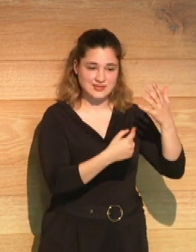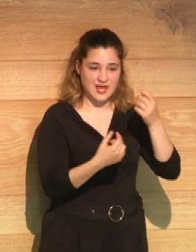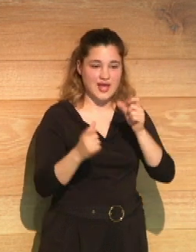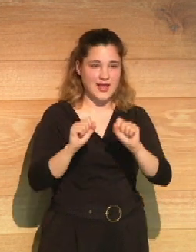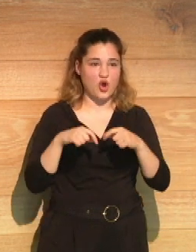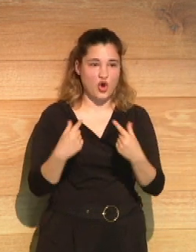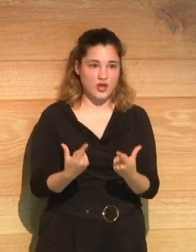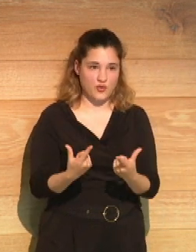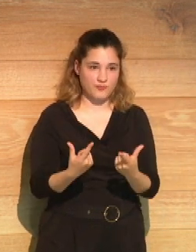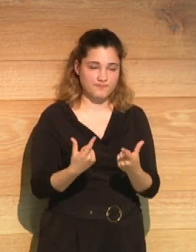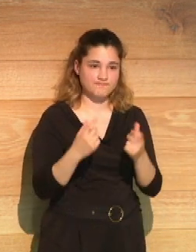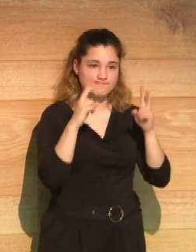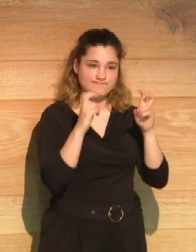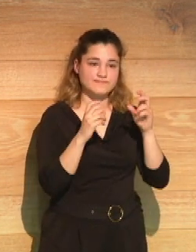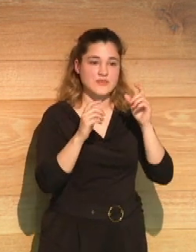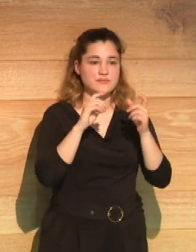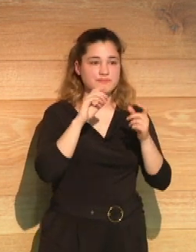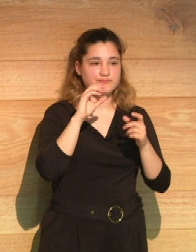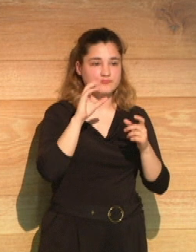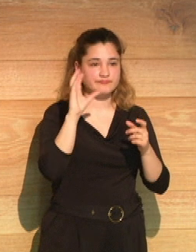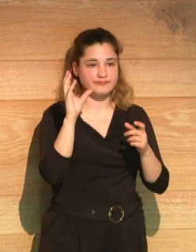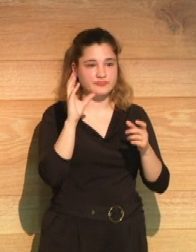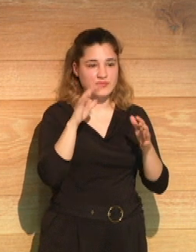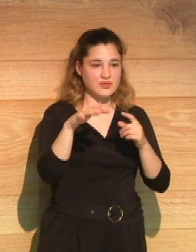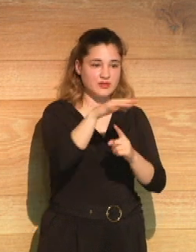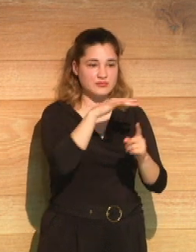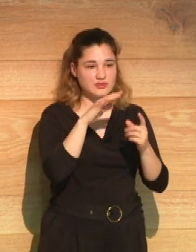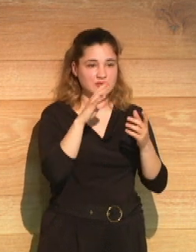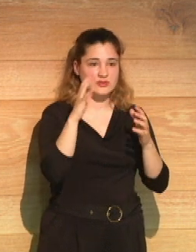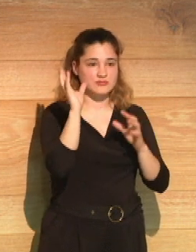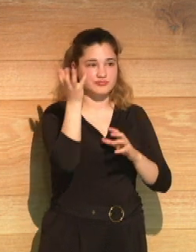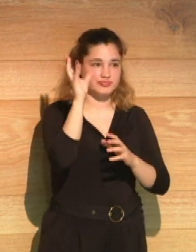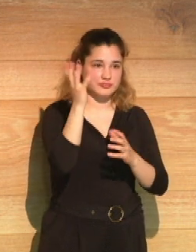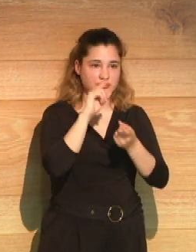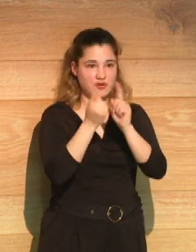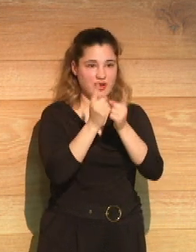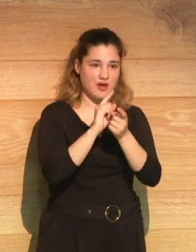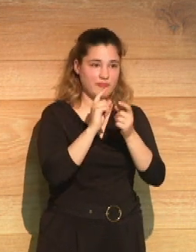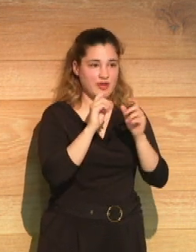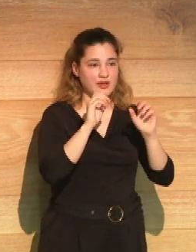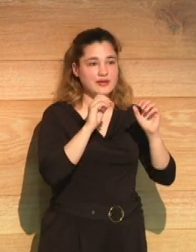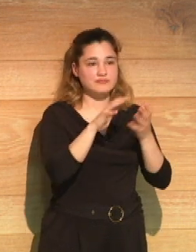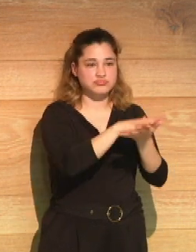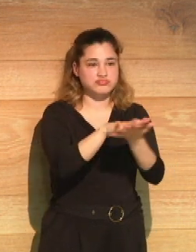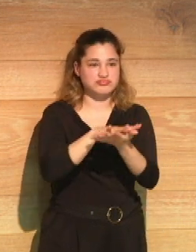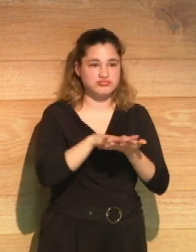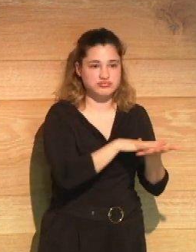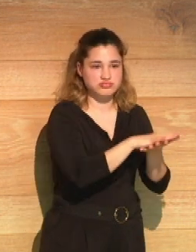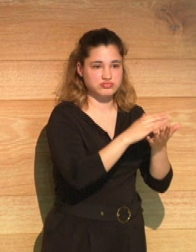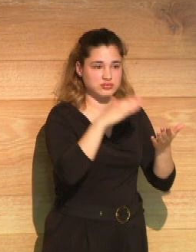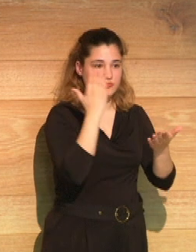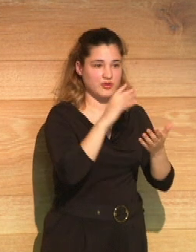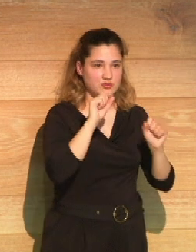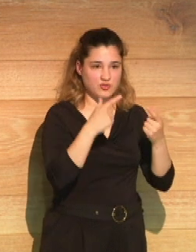que ver con los cambios ambientales. Se refiere a cambio climático, se refiere a desastres naturales, al impacto, por ejemplo, de los